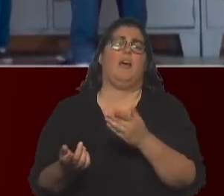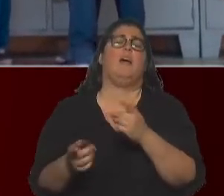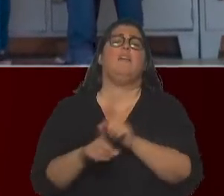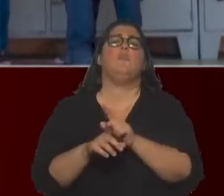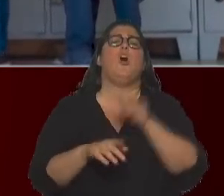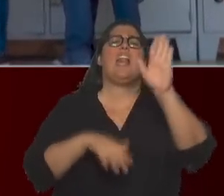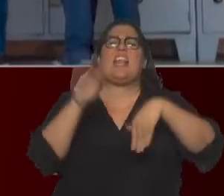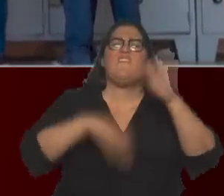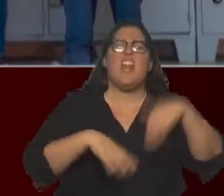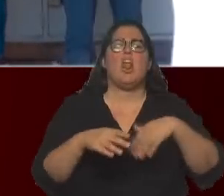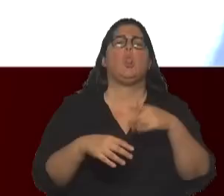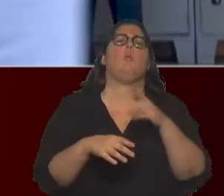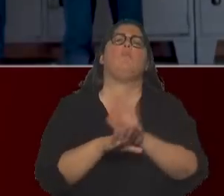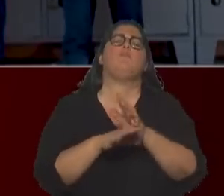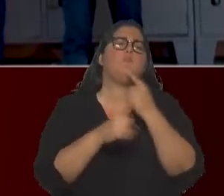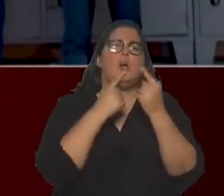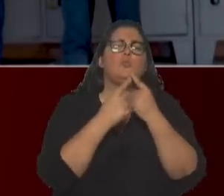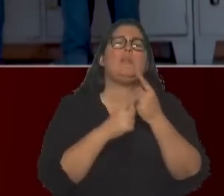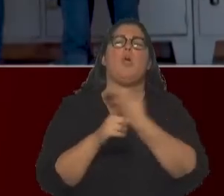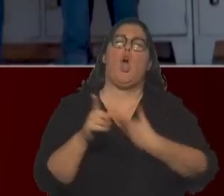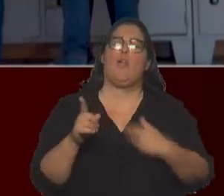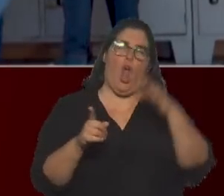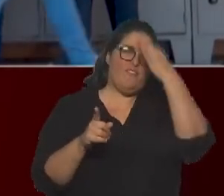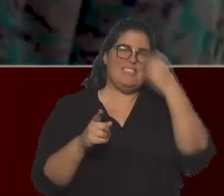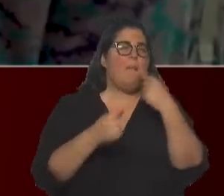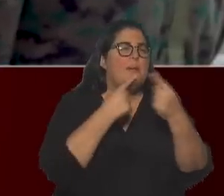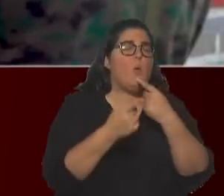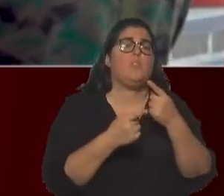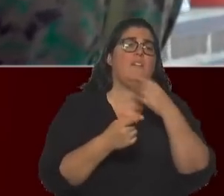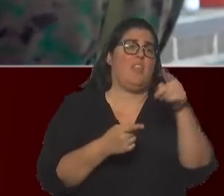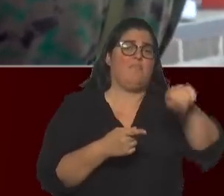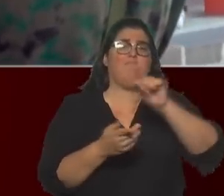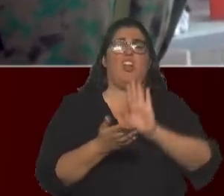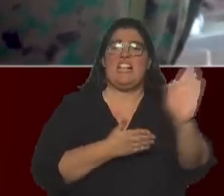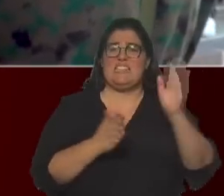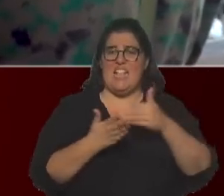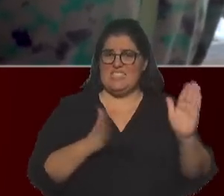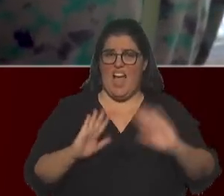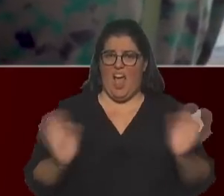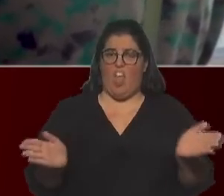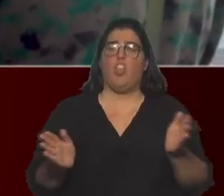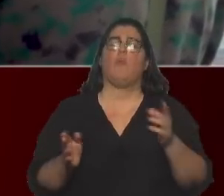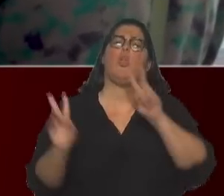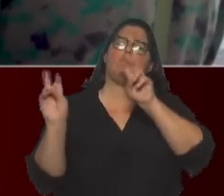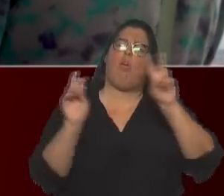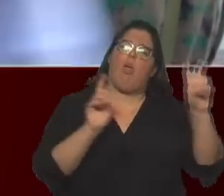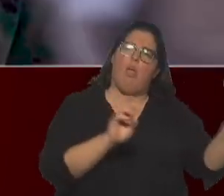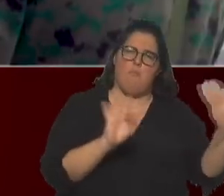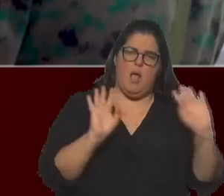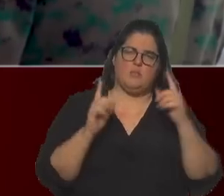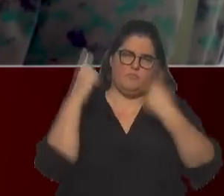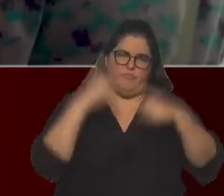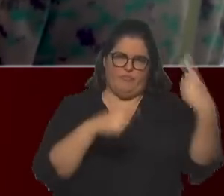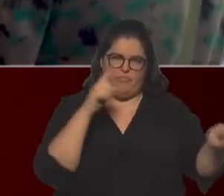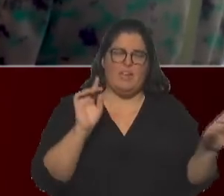que quería llevar adelante el oficialismo y que fue rechazado, con temas bastante variados. Bueno, ahí un poco lo planteaban, incluso